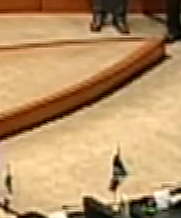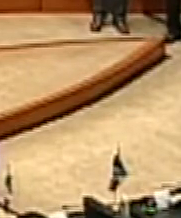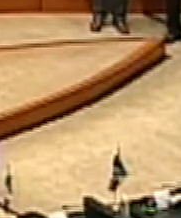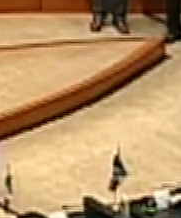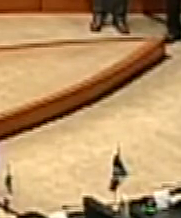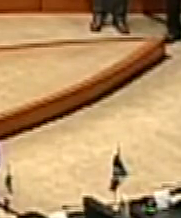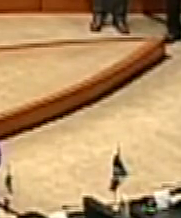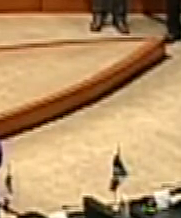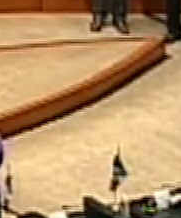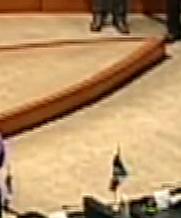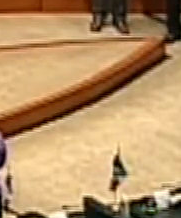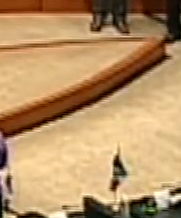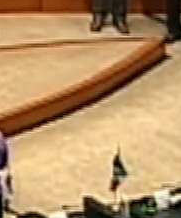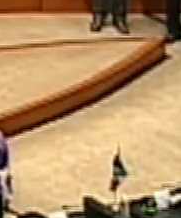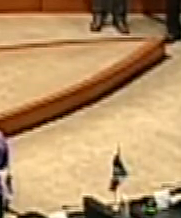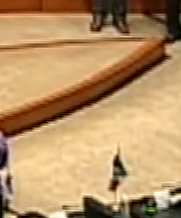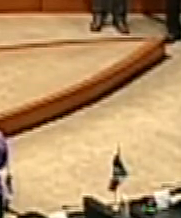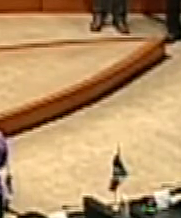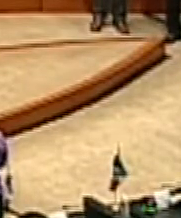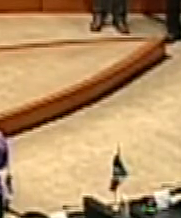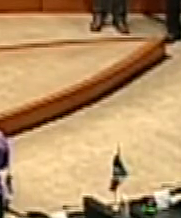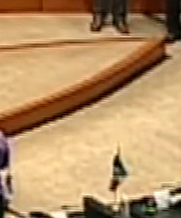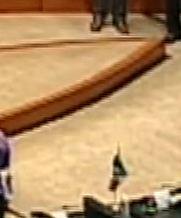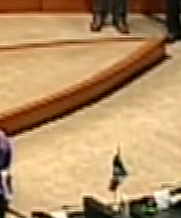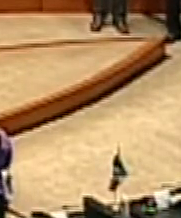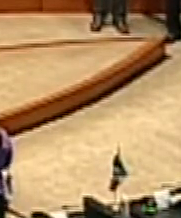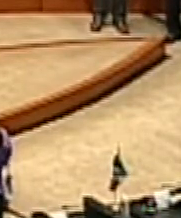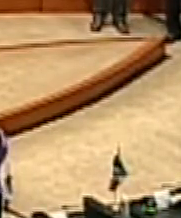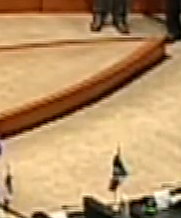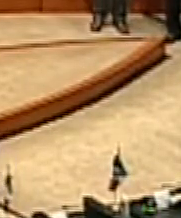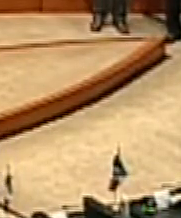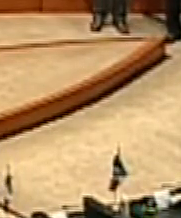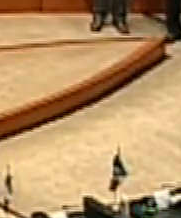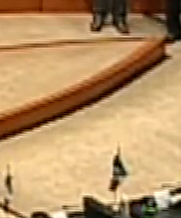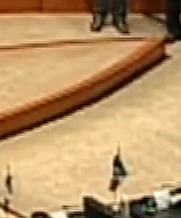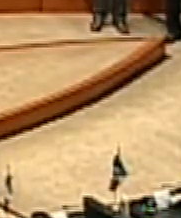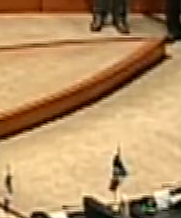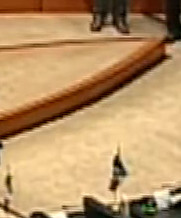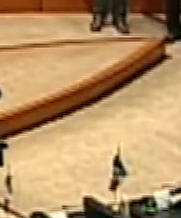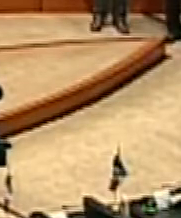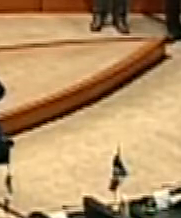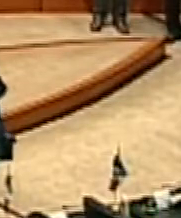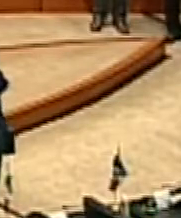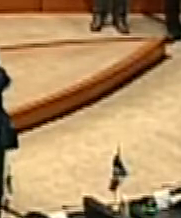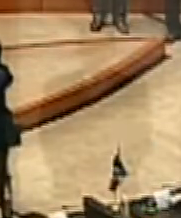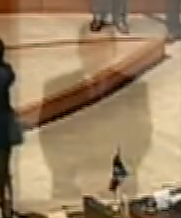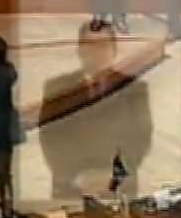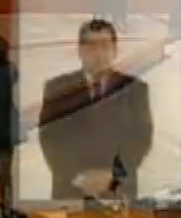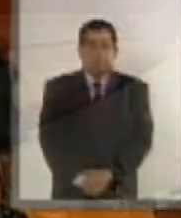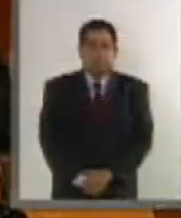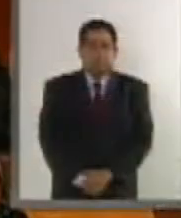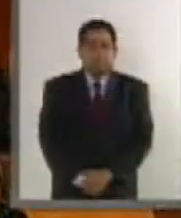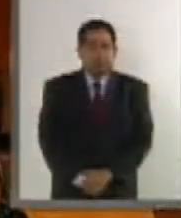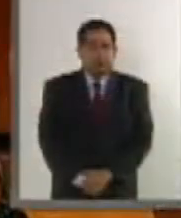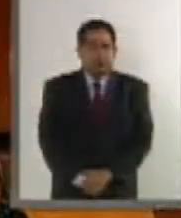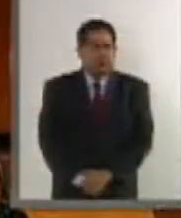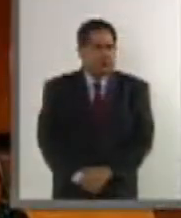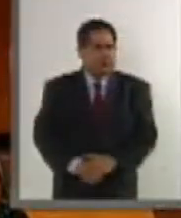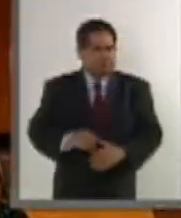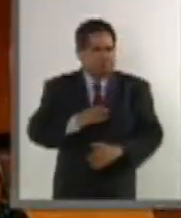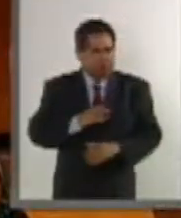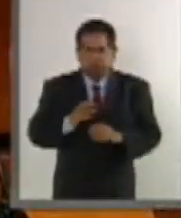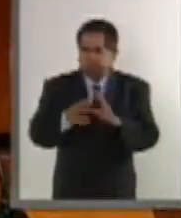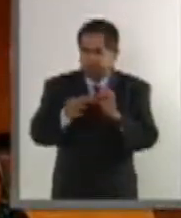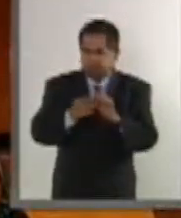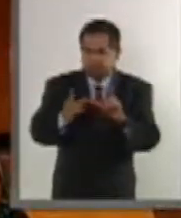Muy buenas tardes, compañeras y compañeros. De manera muy breve quisiera presentar los nombramientos que